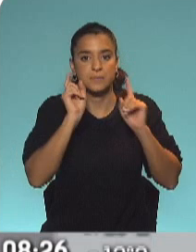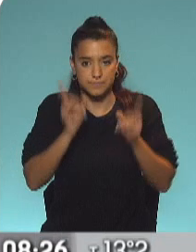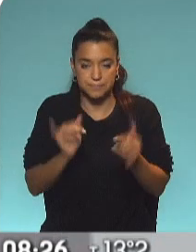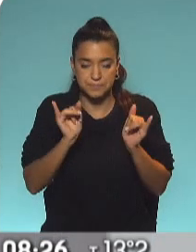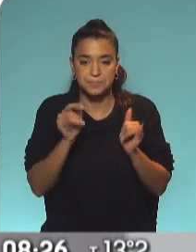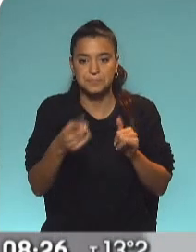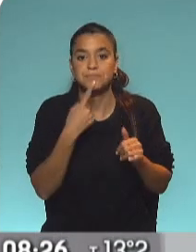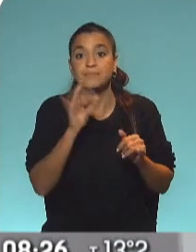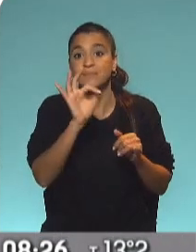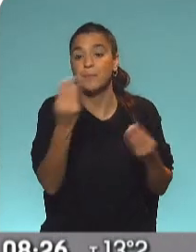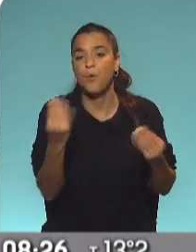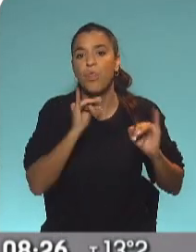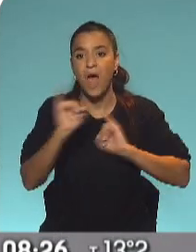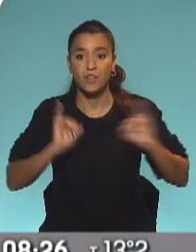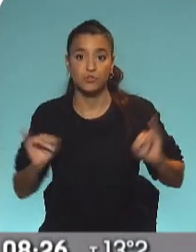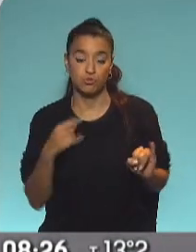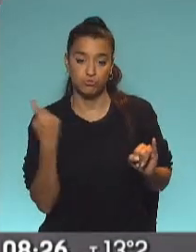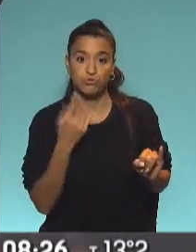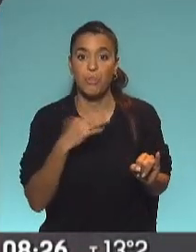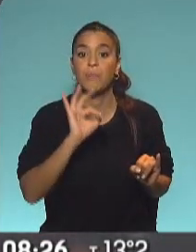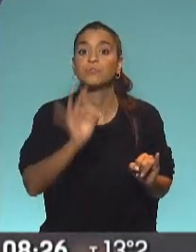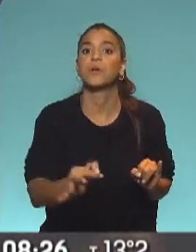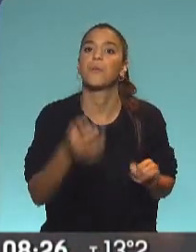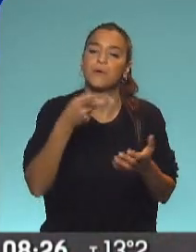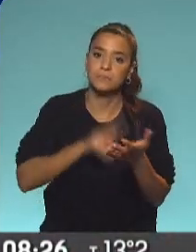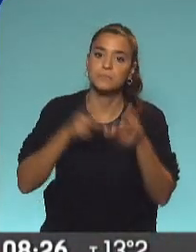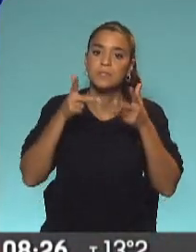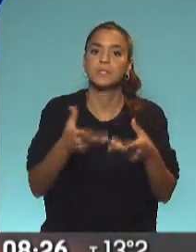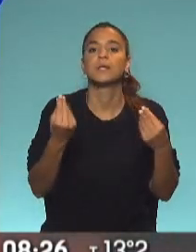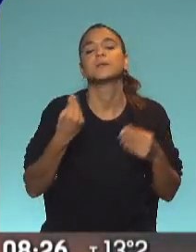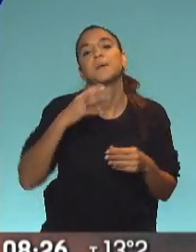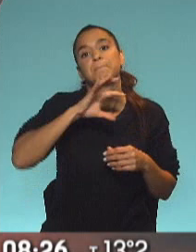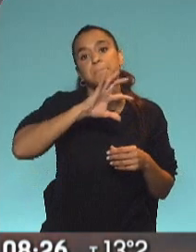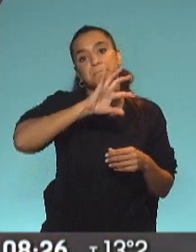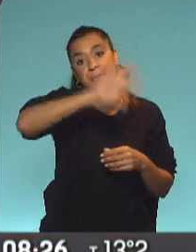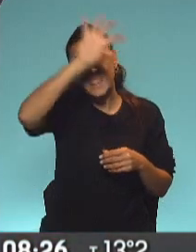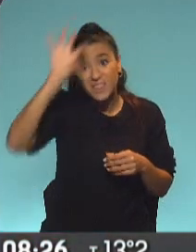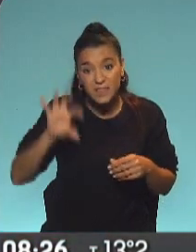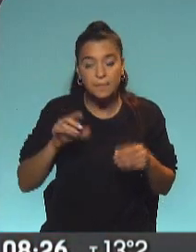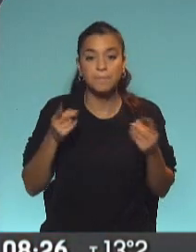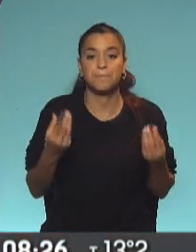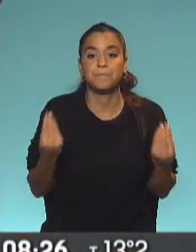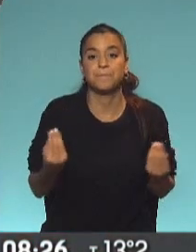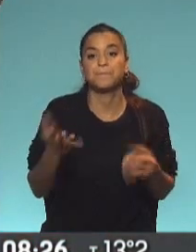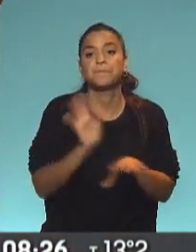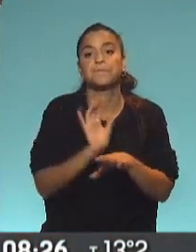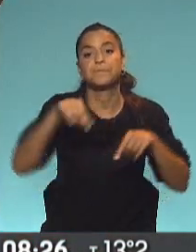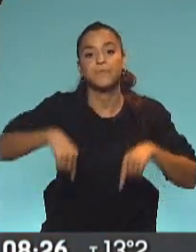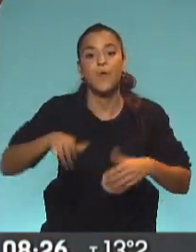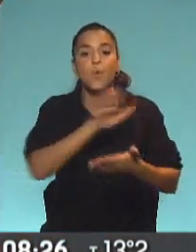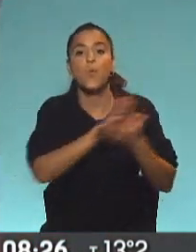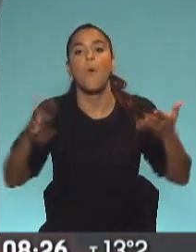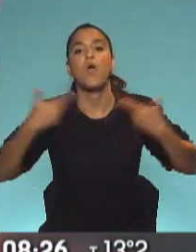sabemos que además este es otro dato que hay que tener en cuenta e insistir. El interior del país está en lo que se llama la